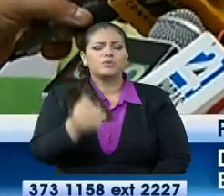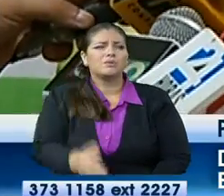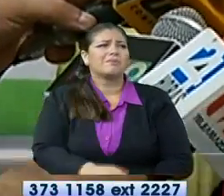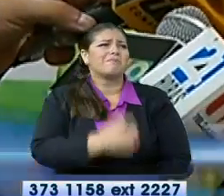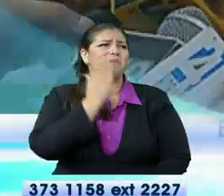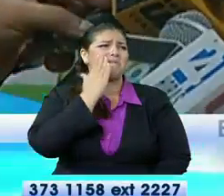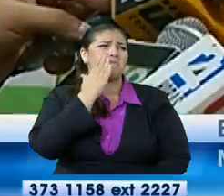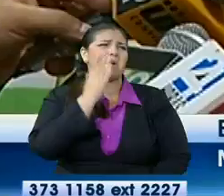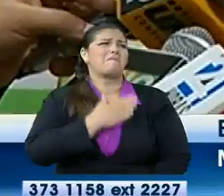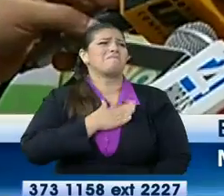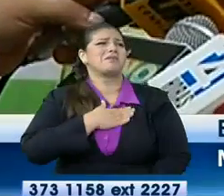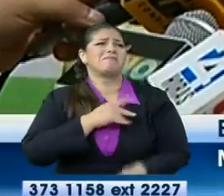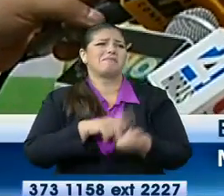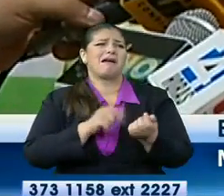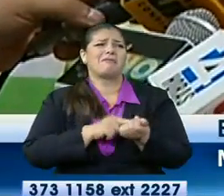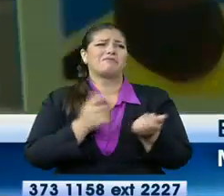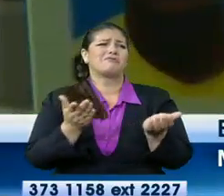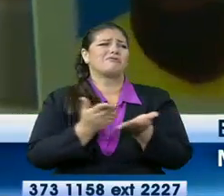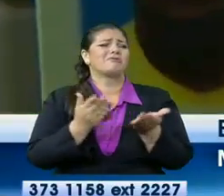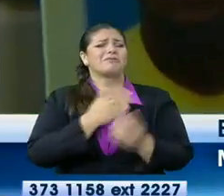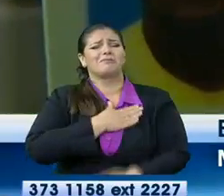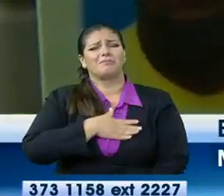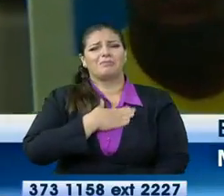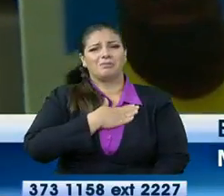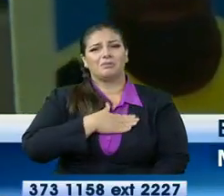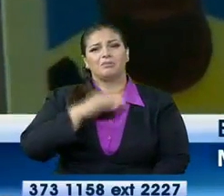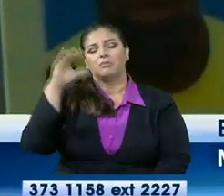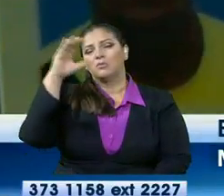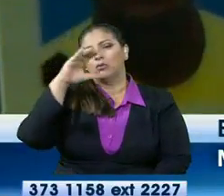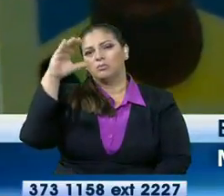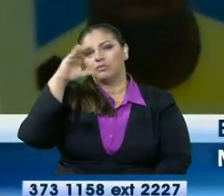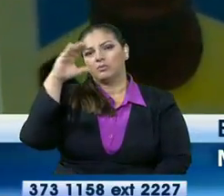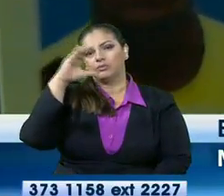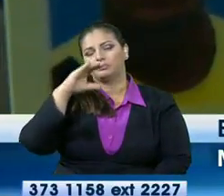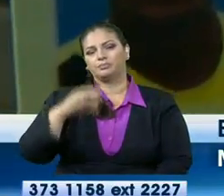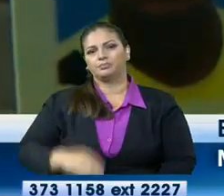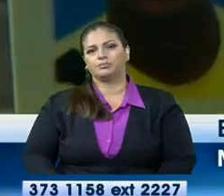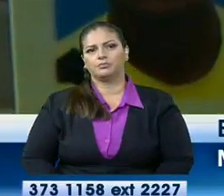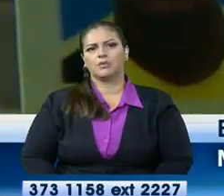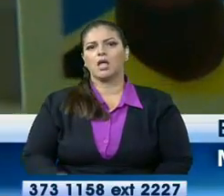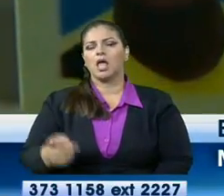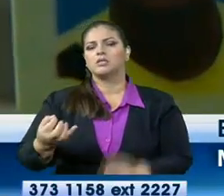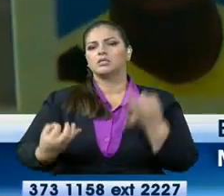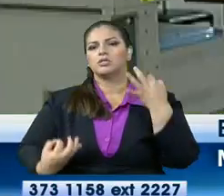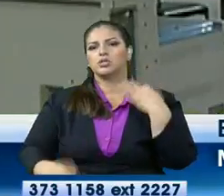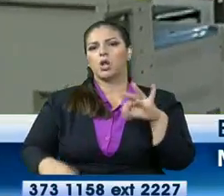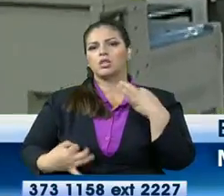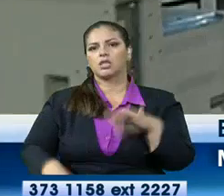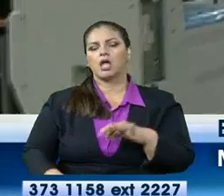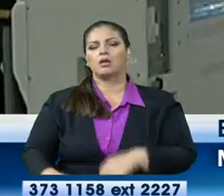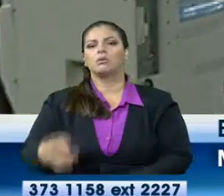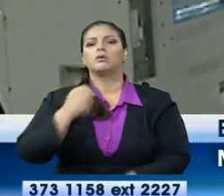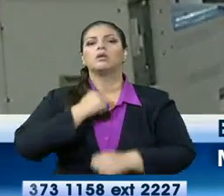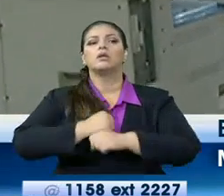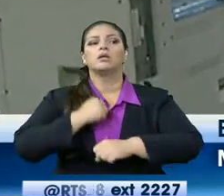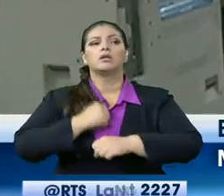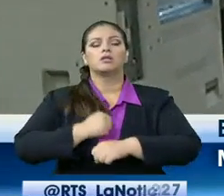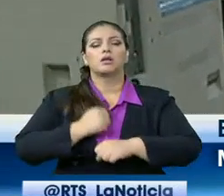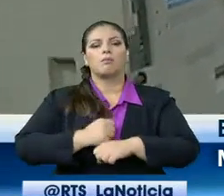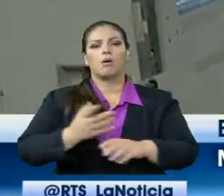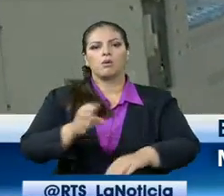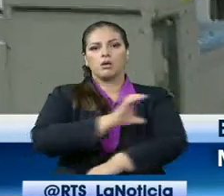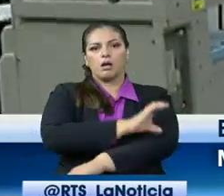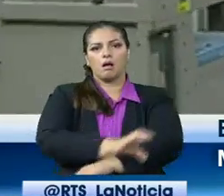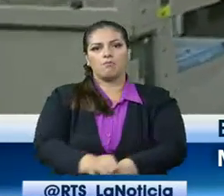encuéntralo, tráelo contigo, me dice. Ronald es soltero y se dedica a la agricultura junto a su padre,